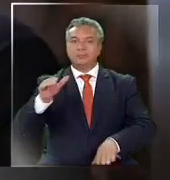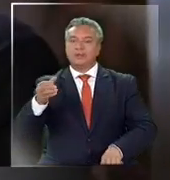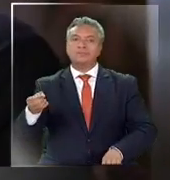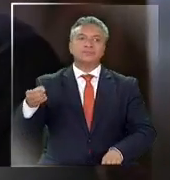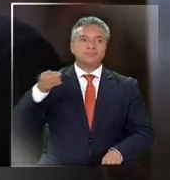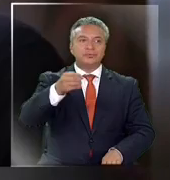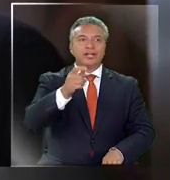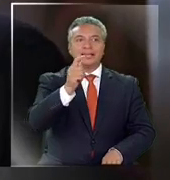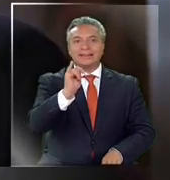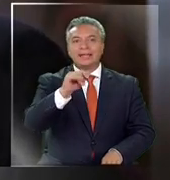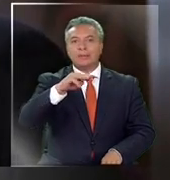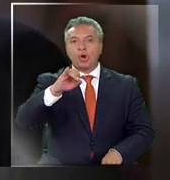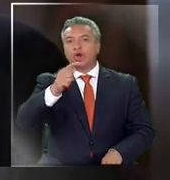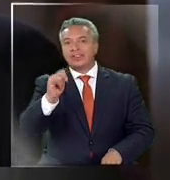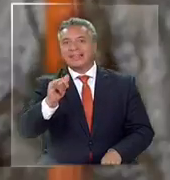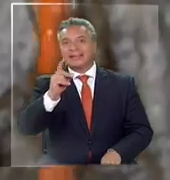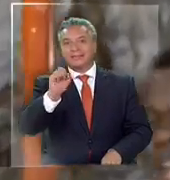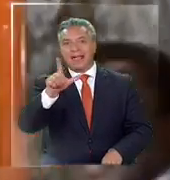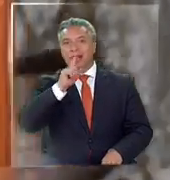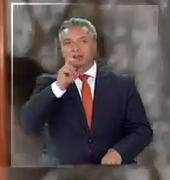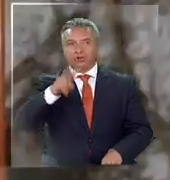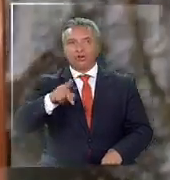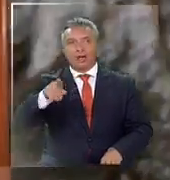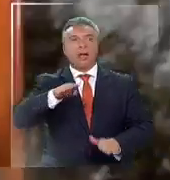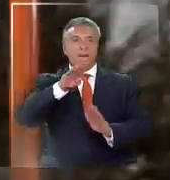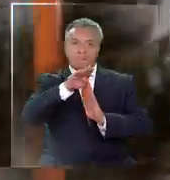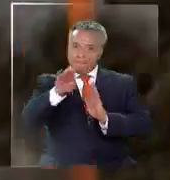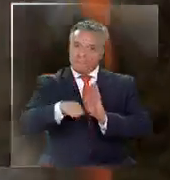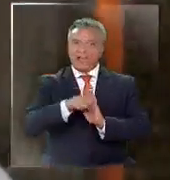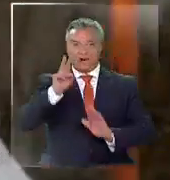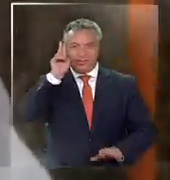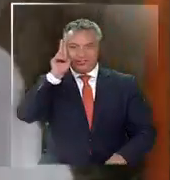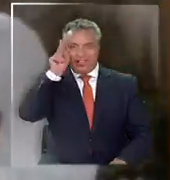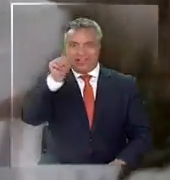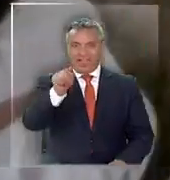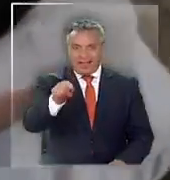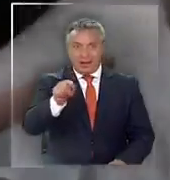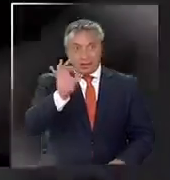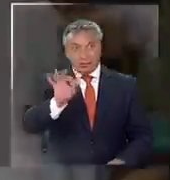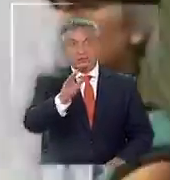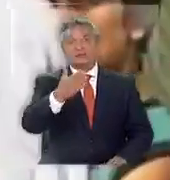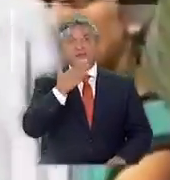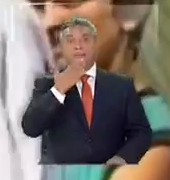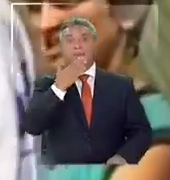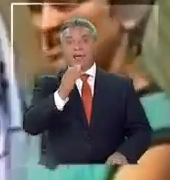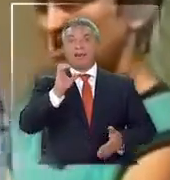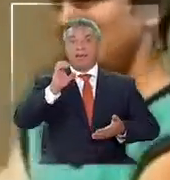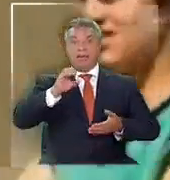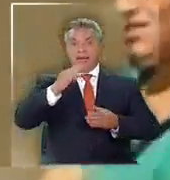Dalton, un 007 menos recordado que él. Además, un embajador de la UNICEF